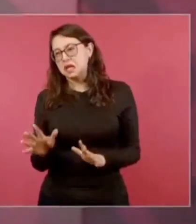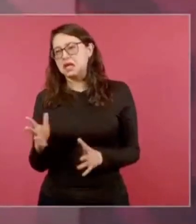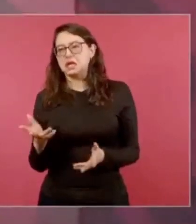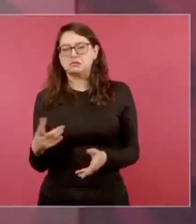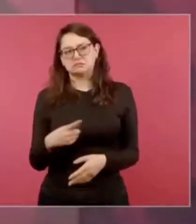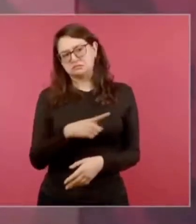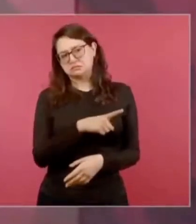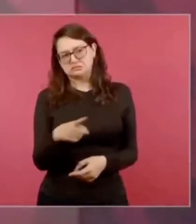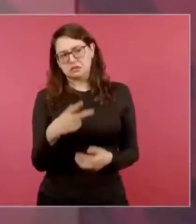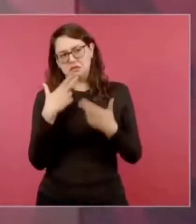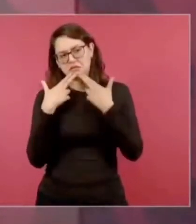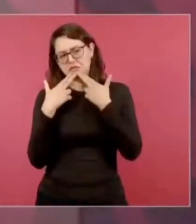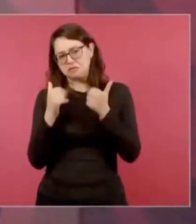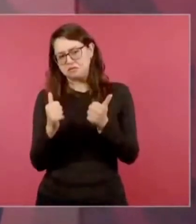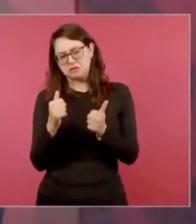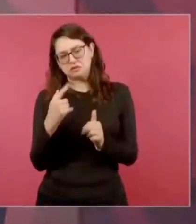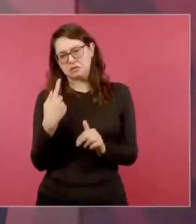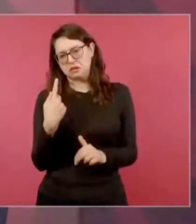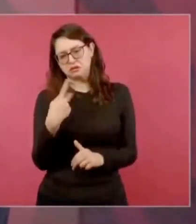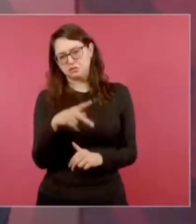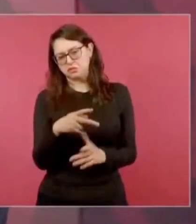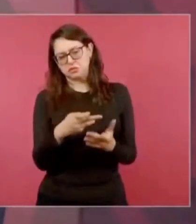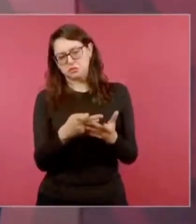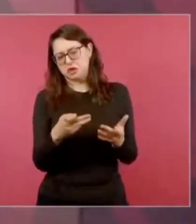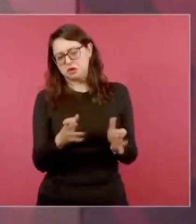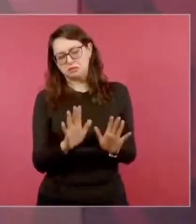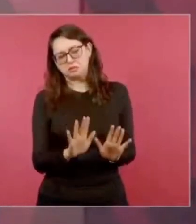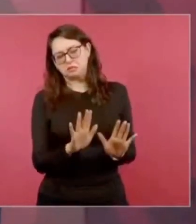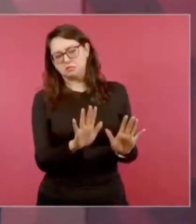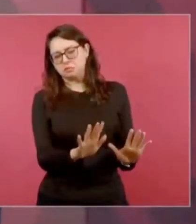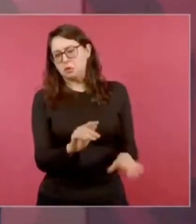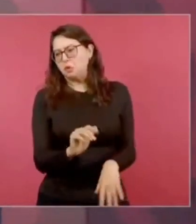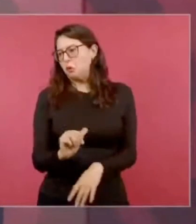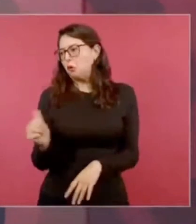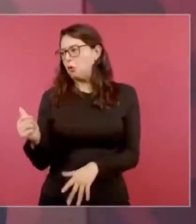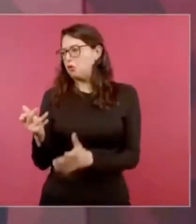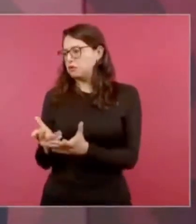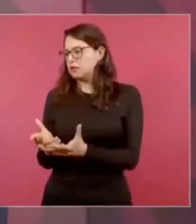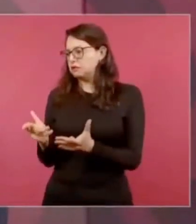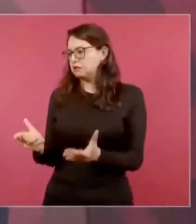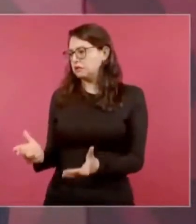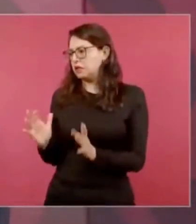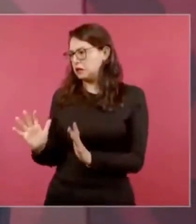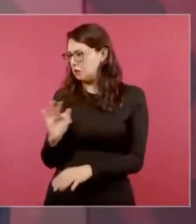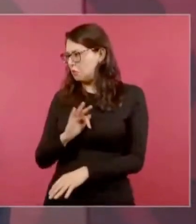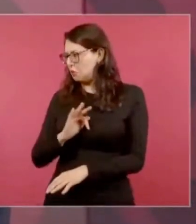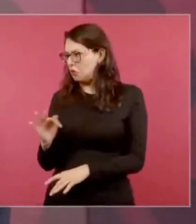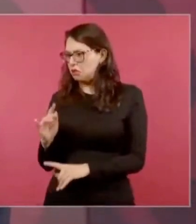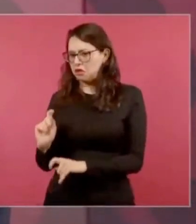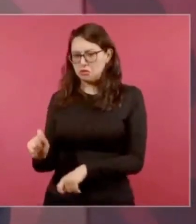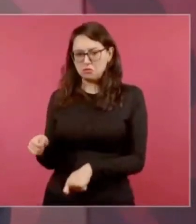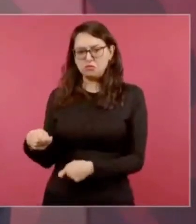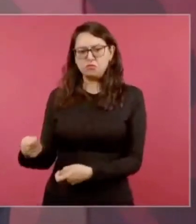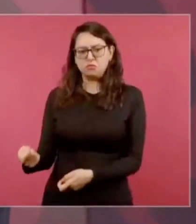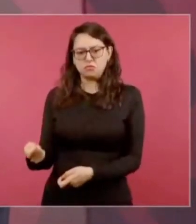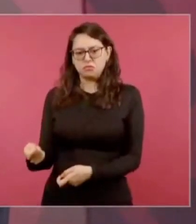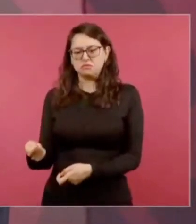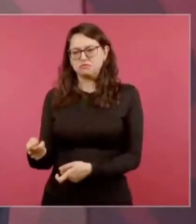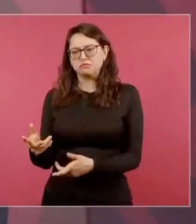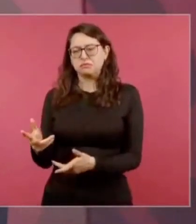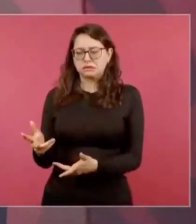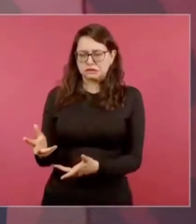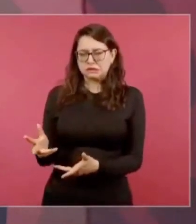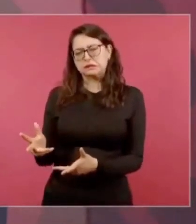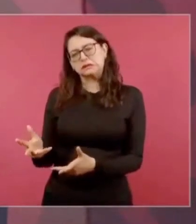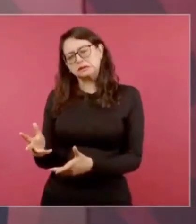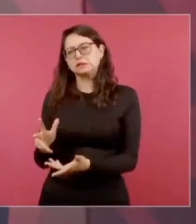nacionales a los campesinos, pero sí había una intención, no igual